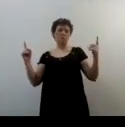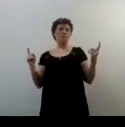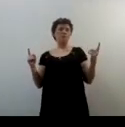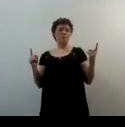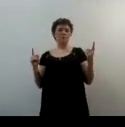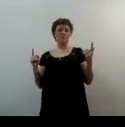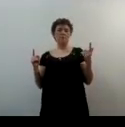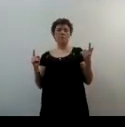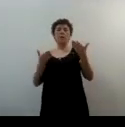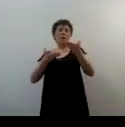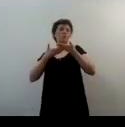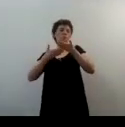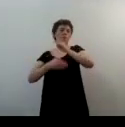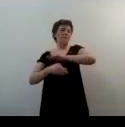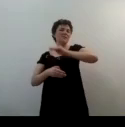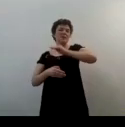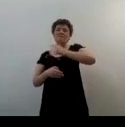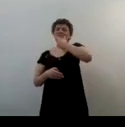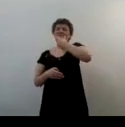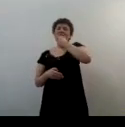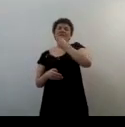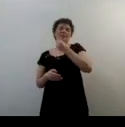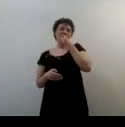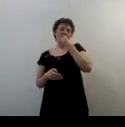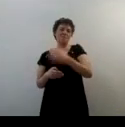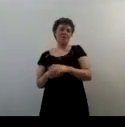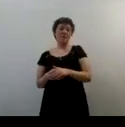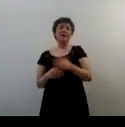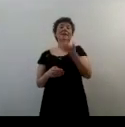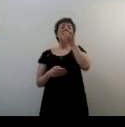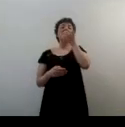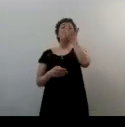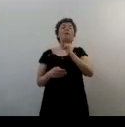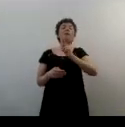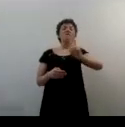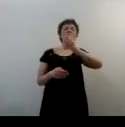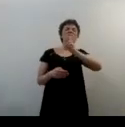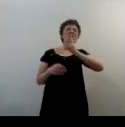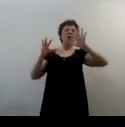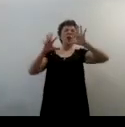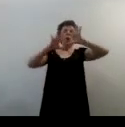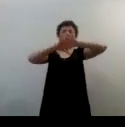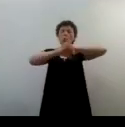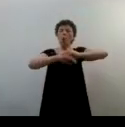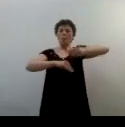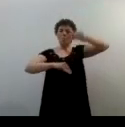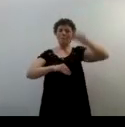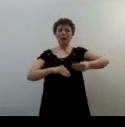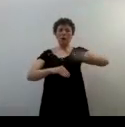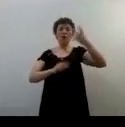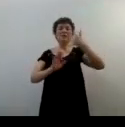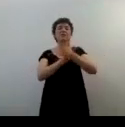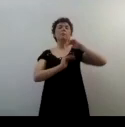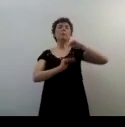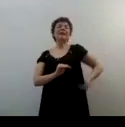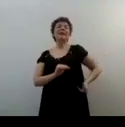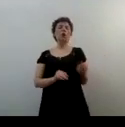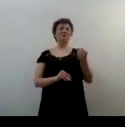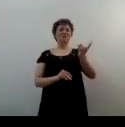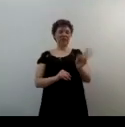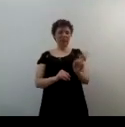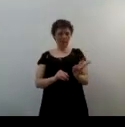socorrida, tal cual. O sea que a más verde, eso sí, mejor. Mayor riqueza en esos vitaminas, minerales,